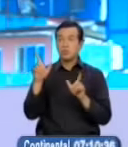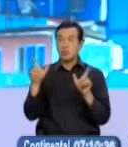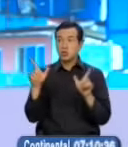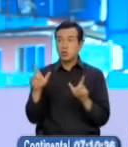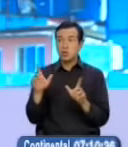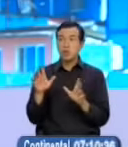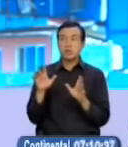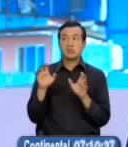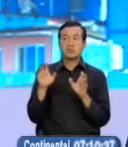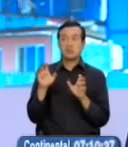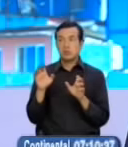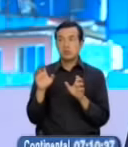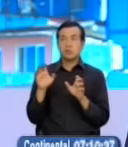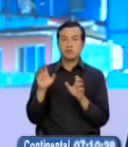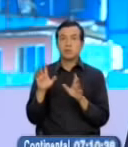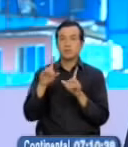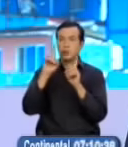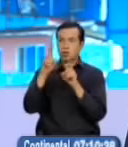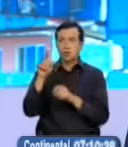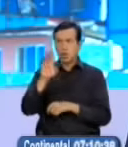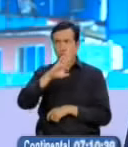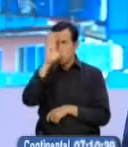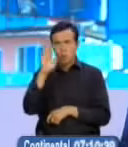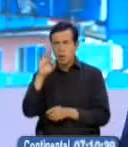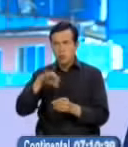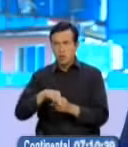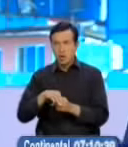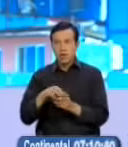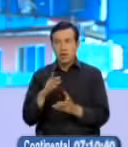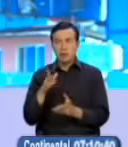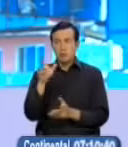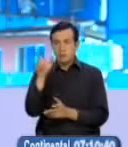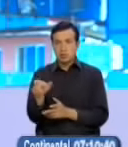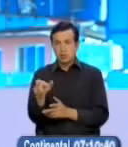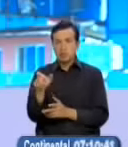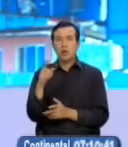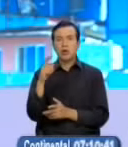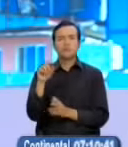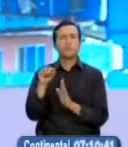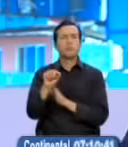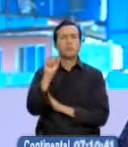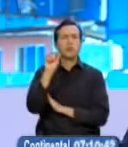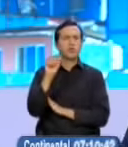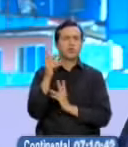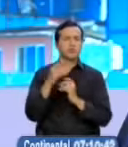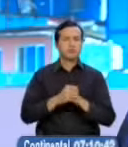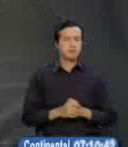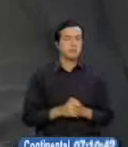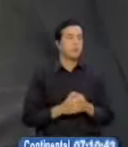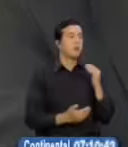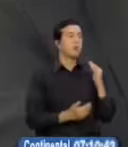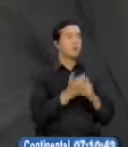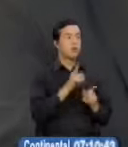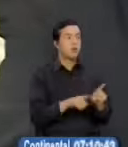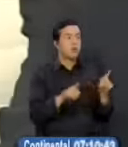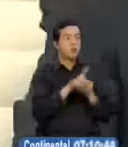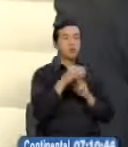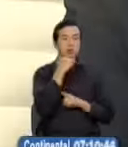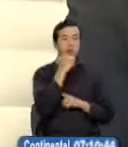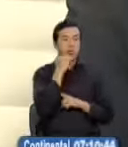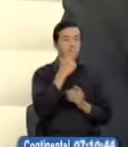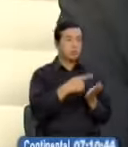de resistencia en esta pregunta, que nos permite saber de algún modo también cuáles son los pisos para esta intención de voto. ¿Algún otro dato adicional para entrar